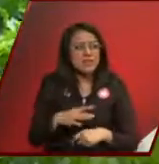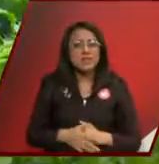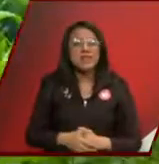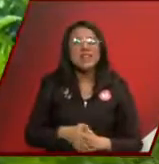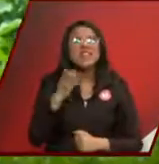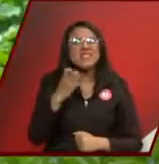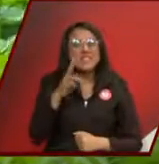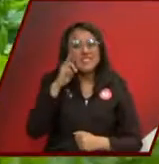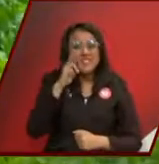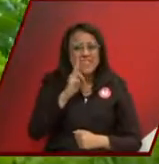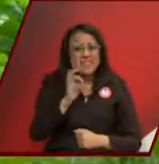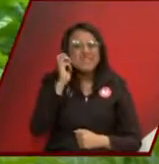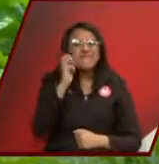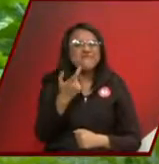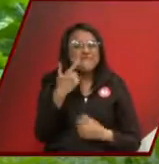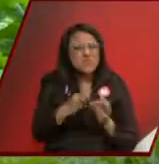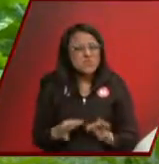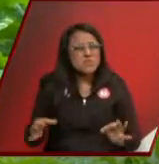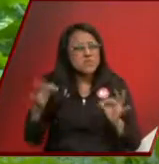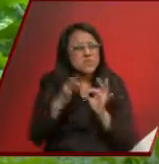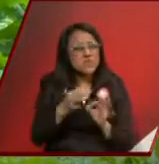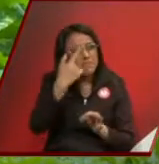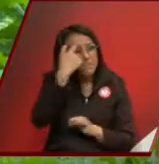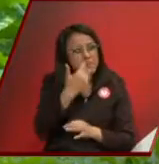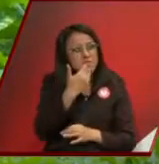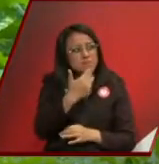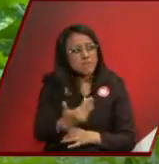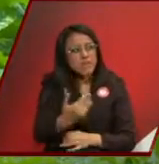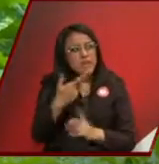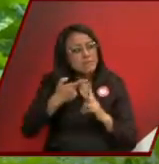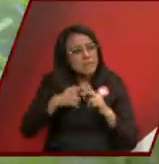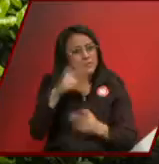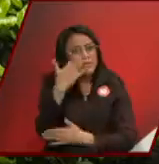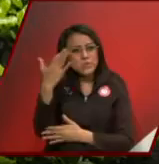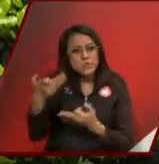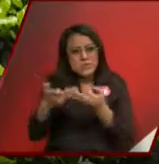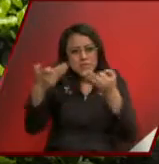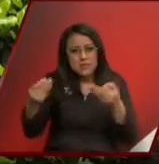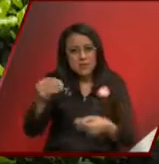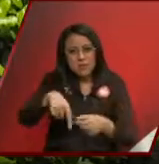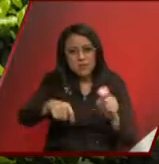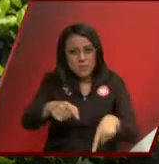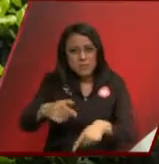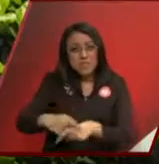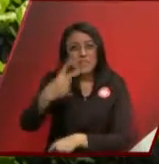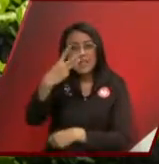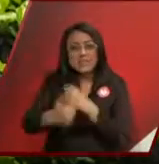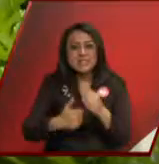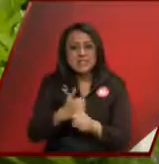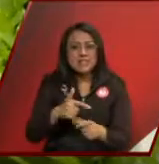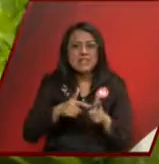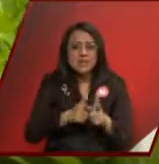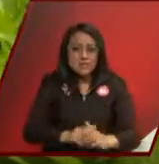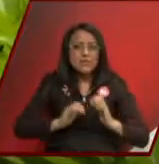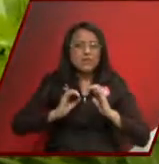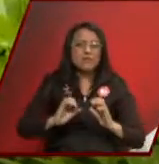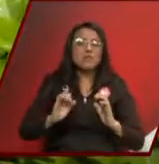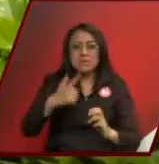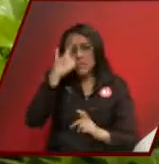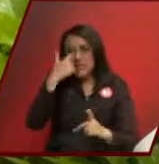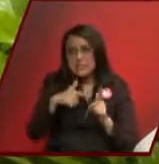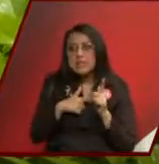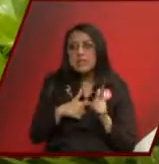Este paso es fundamental para garantizar una buena cosecha. Deben pasar 3 años de cuidados para que se pueda